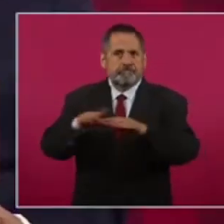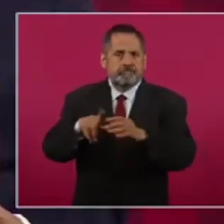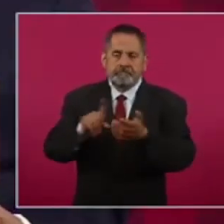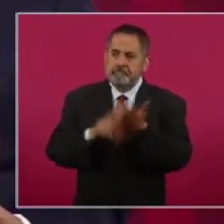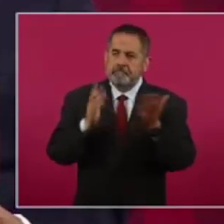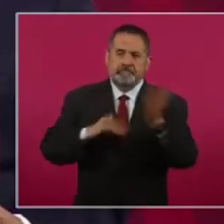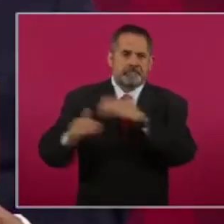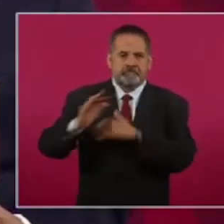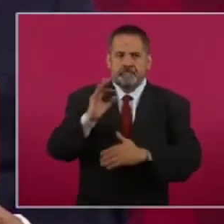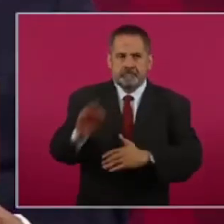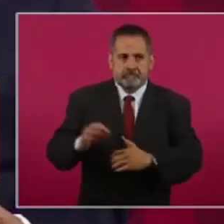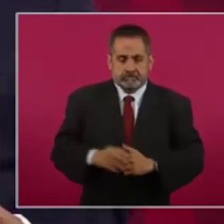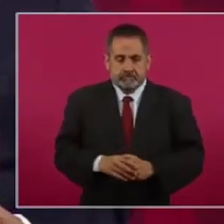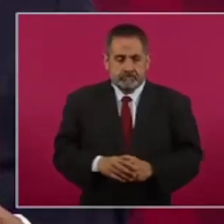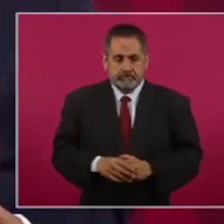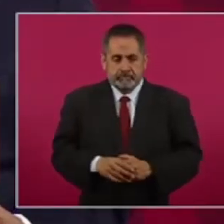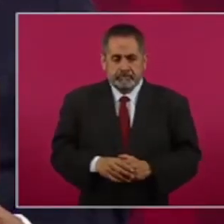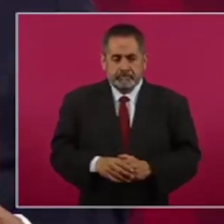gente.